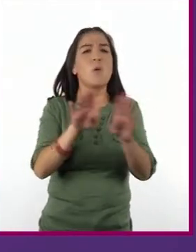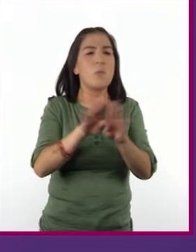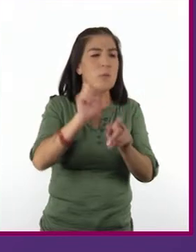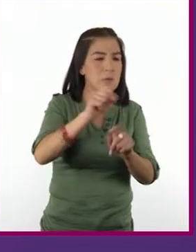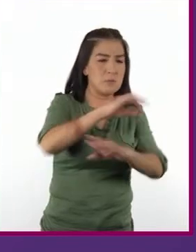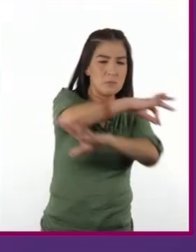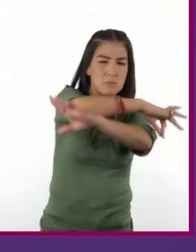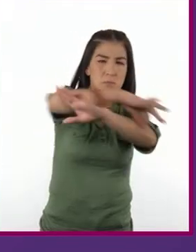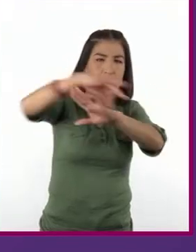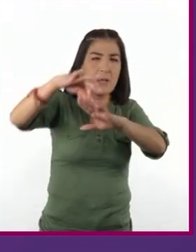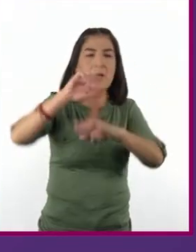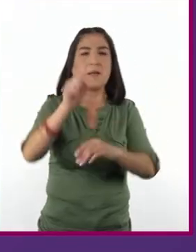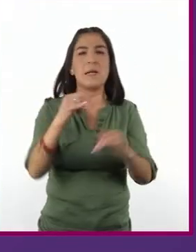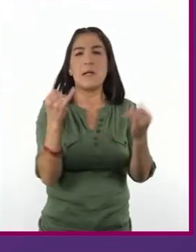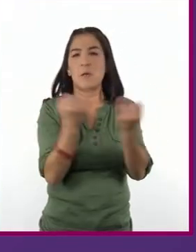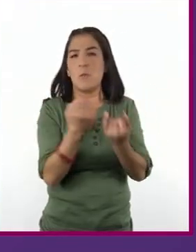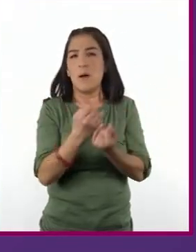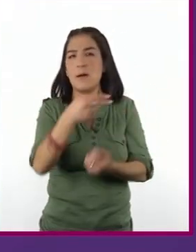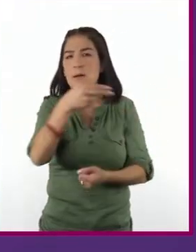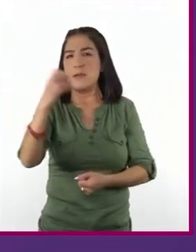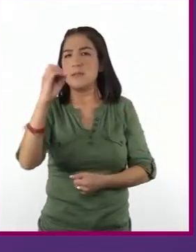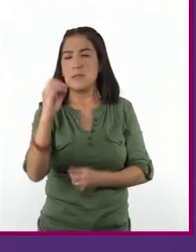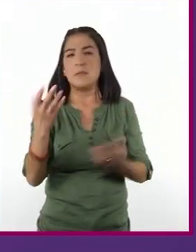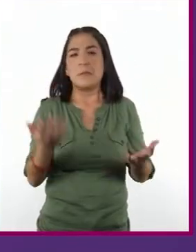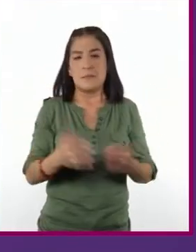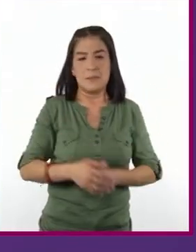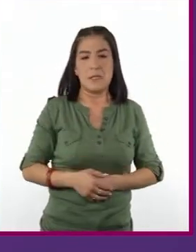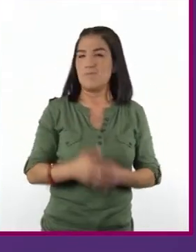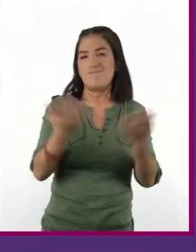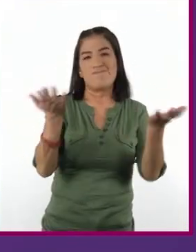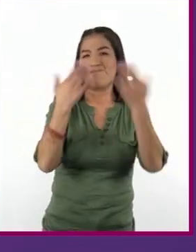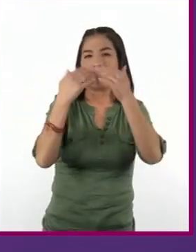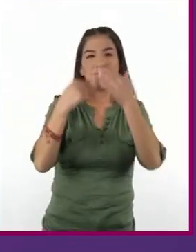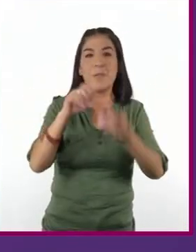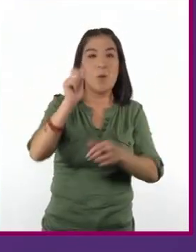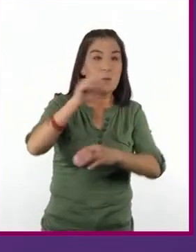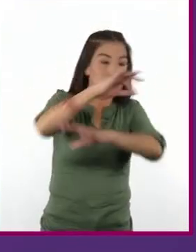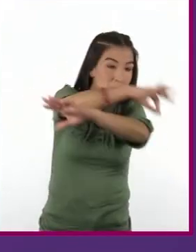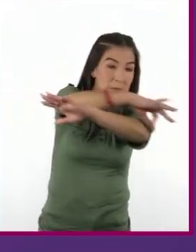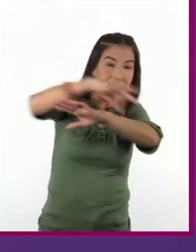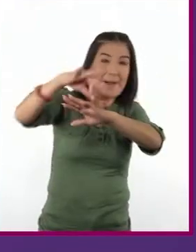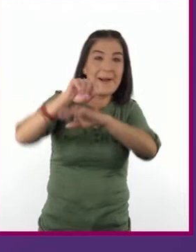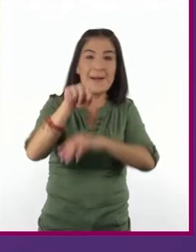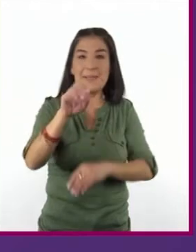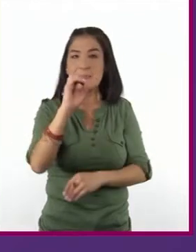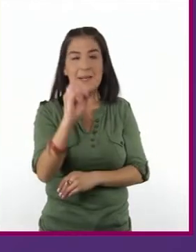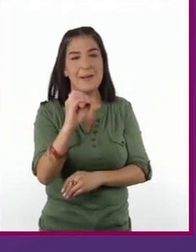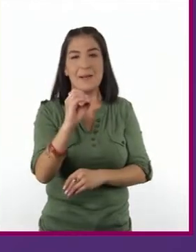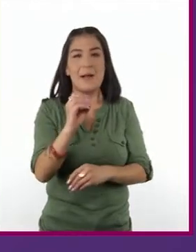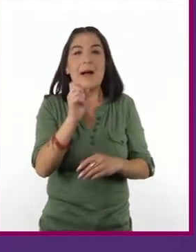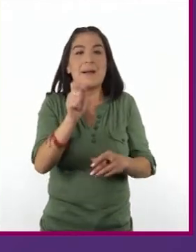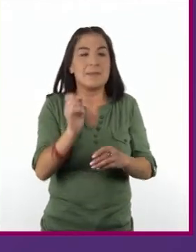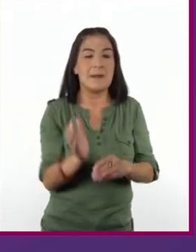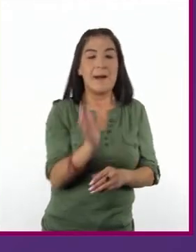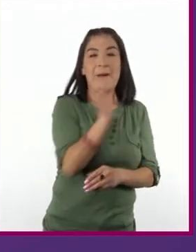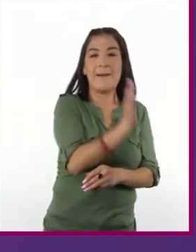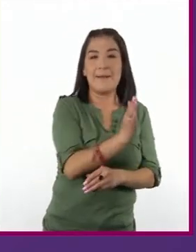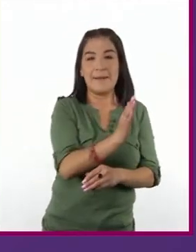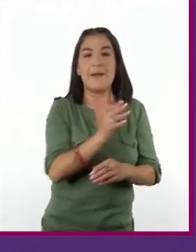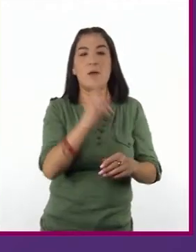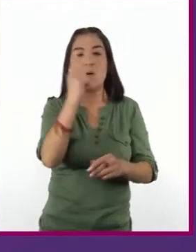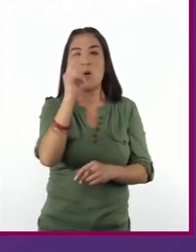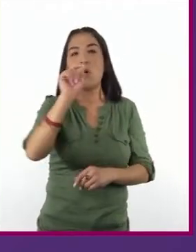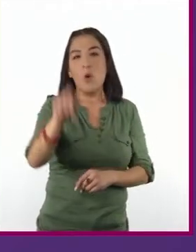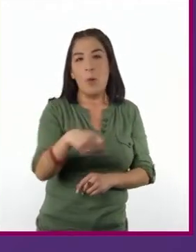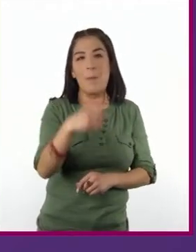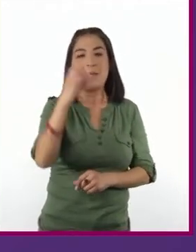es igual a 0? Exacto, la gráfica no pasa por el origen del plano, pasa por la coordenada 0,